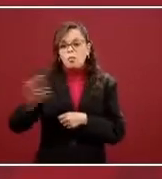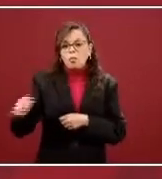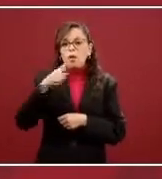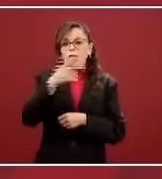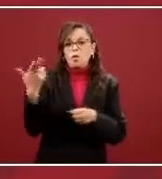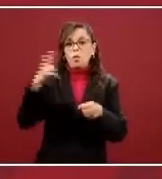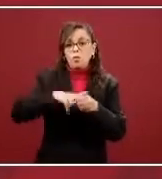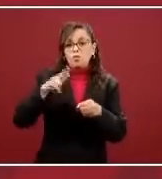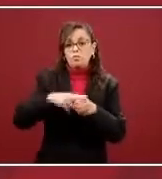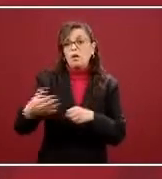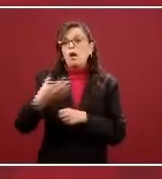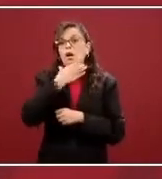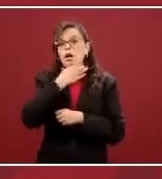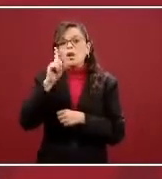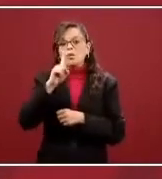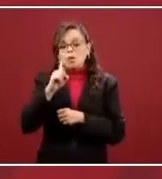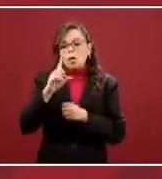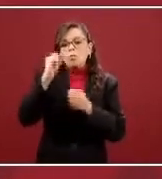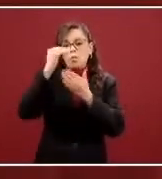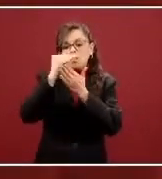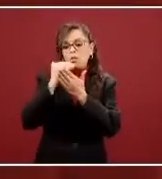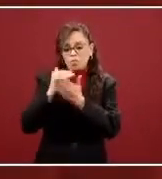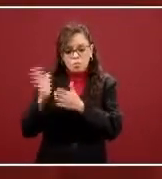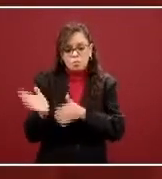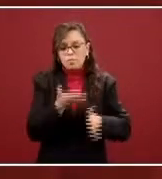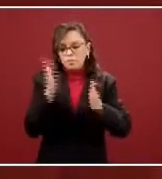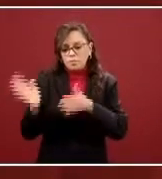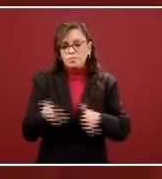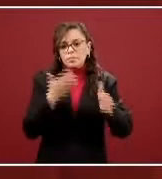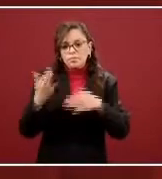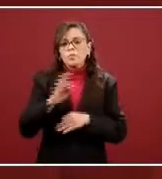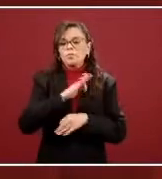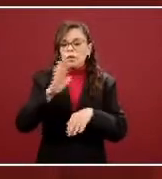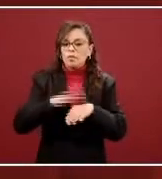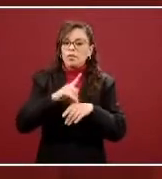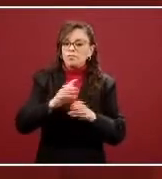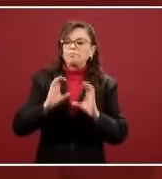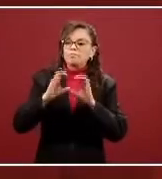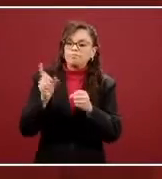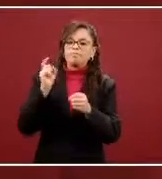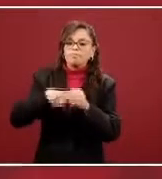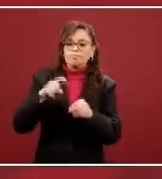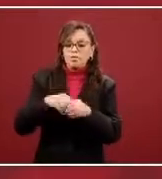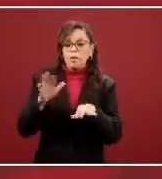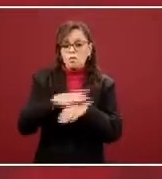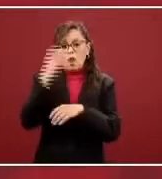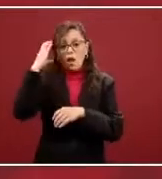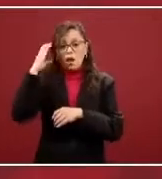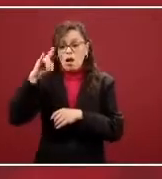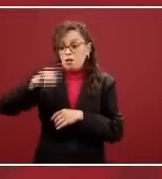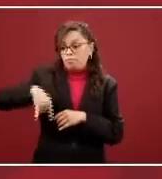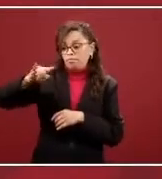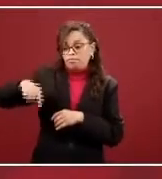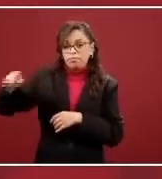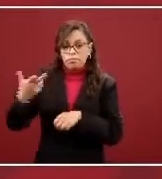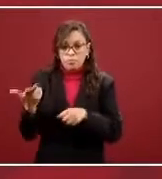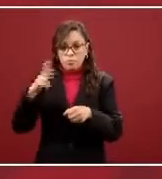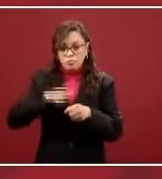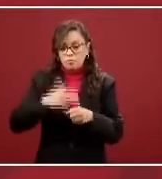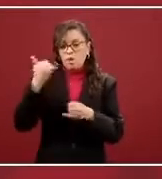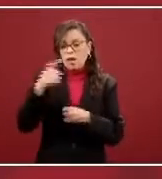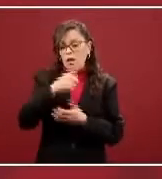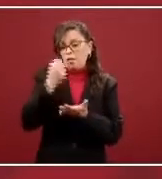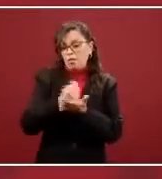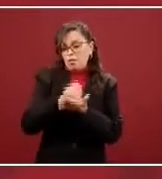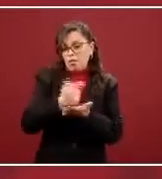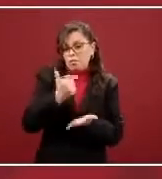algunos hospitales cómo ir también liberando camas tanto de hospitalización como de terapia intensiva, y